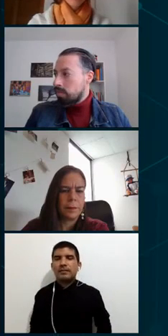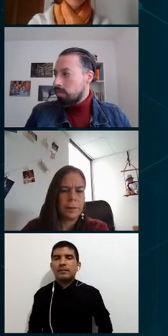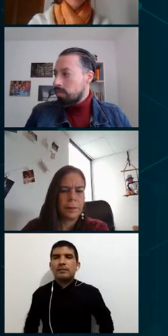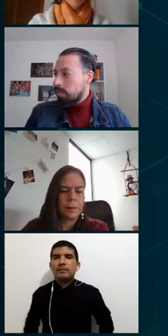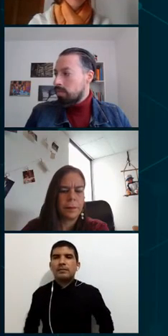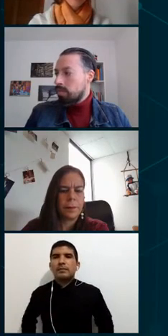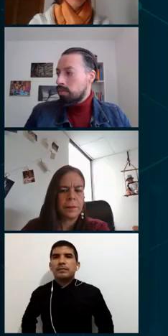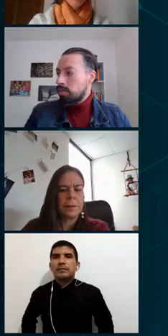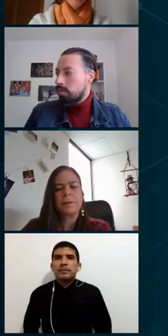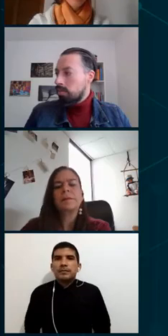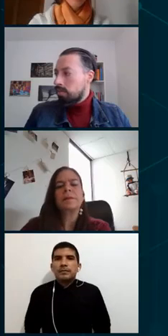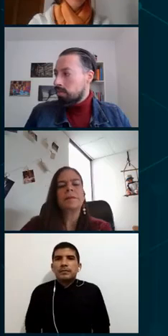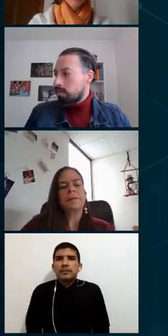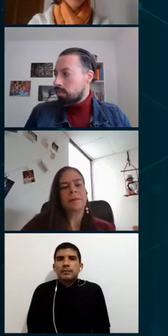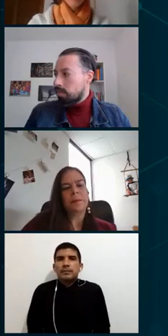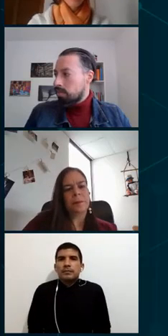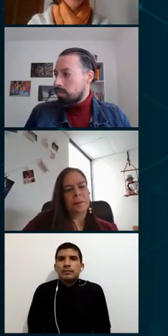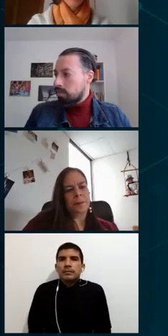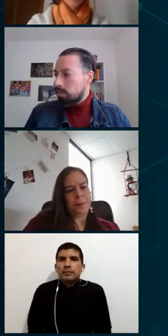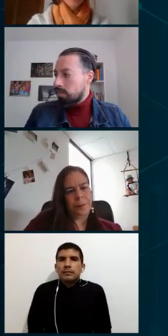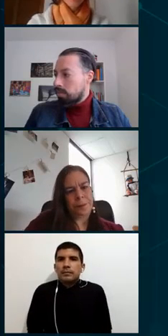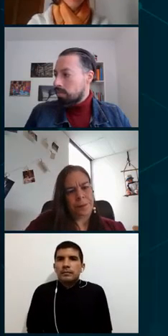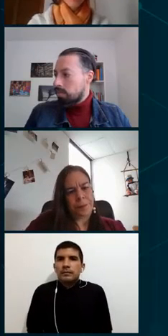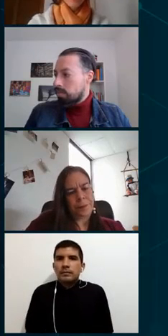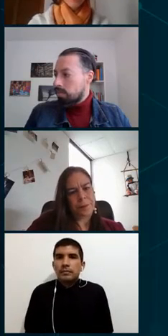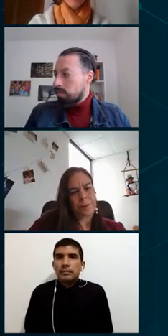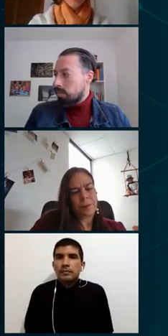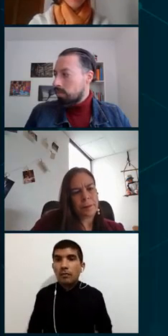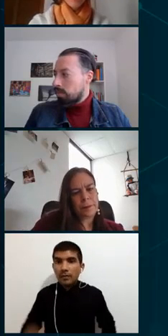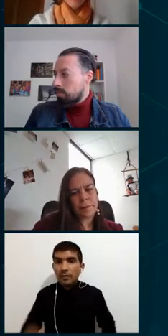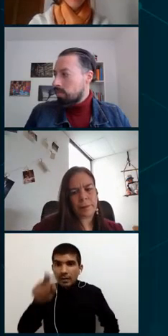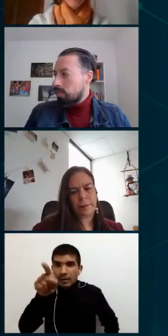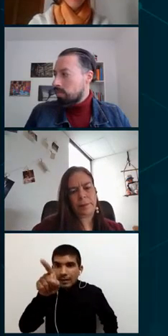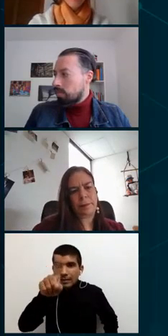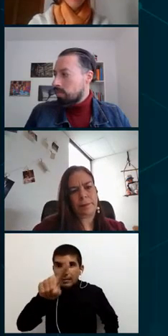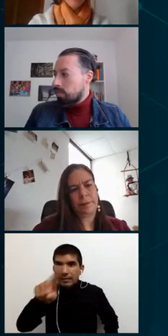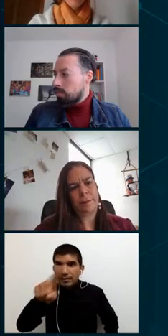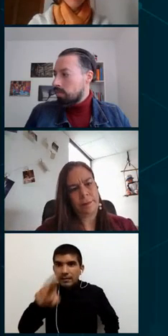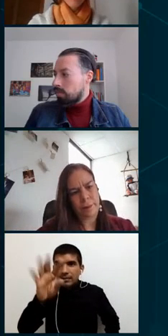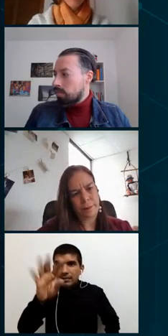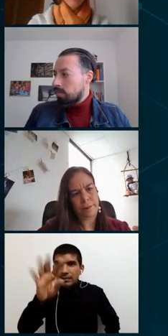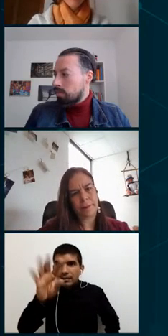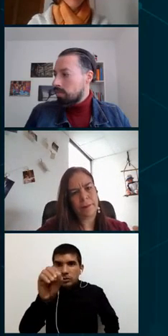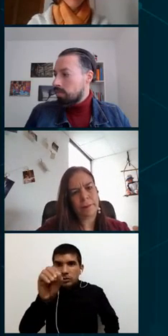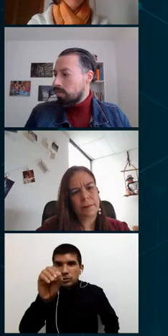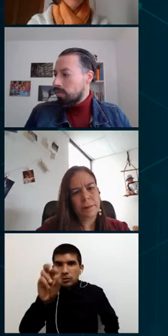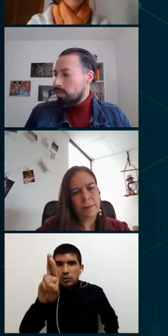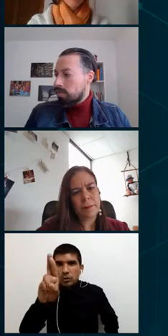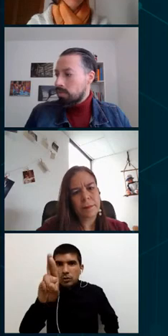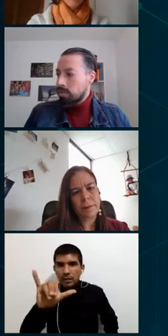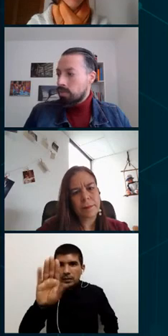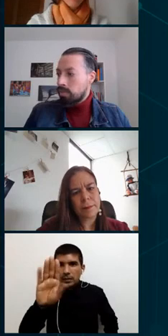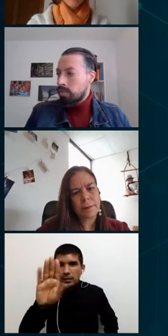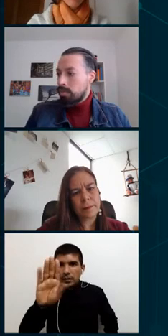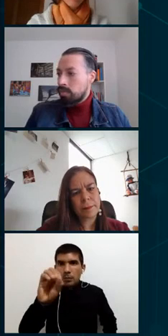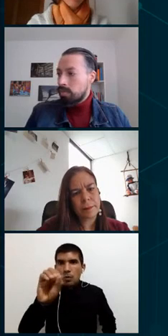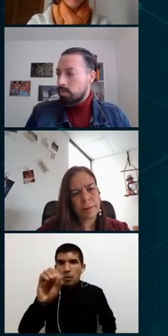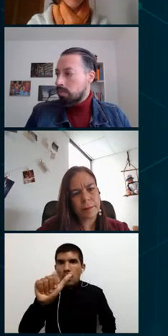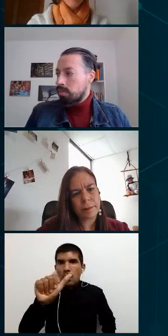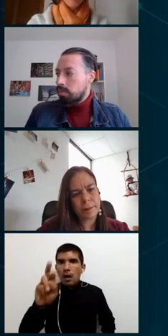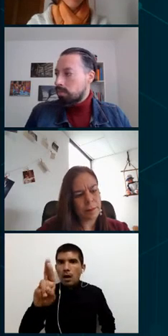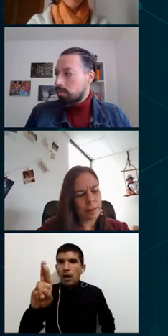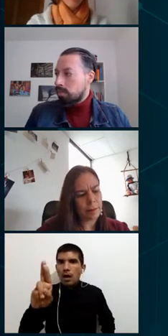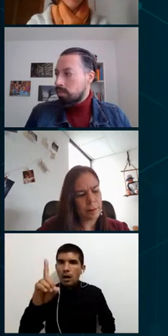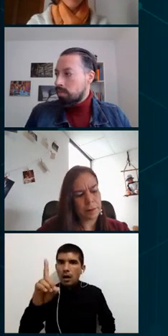prototipar, pero también hay otras para que podamos verlo, por ejemplo, dibujar en servilletas, en algún papel, idear desde